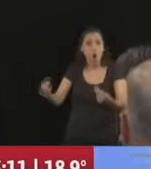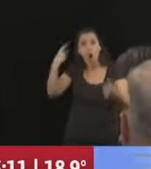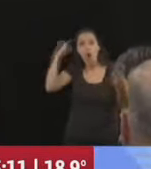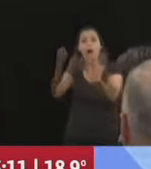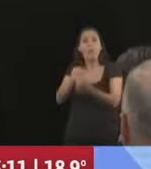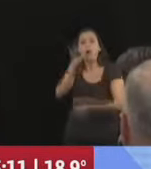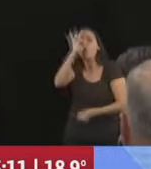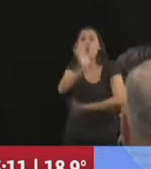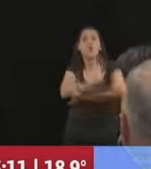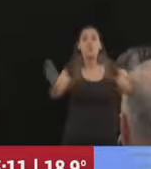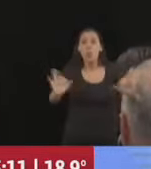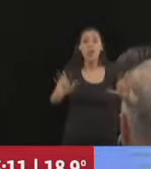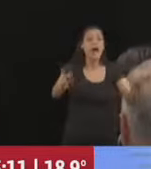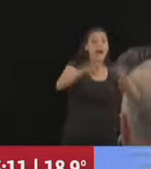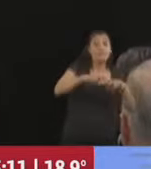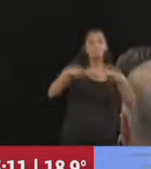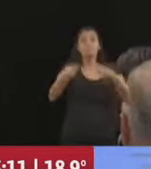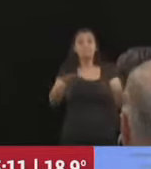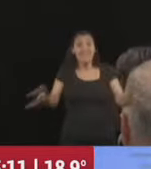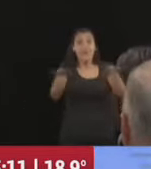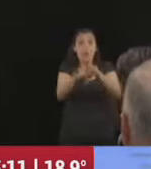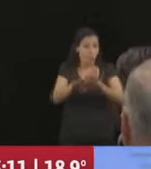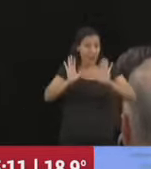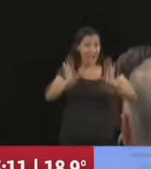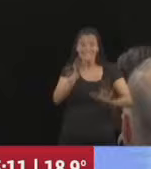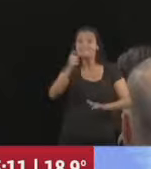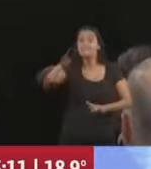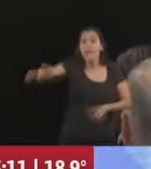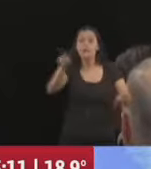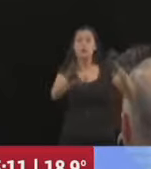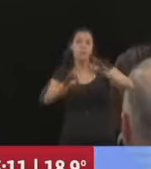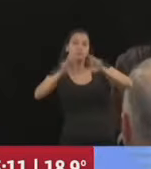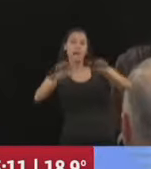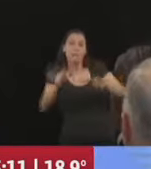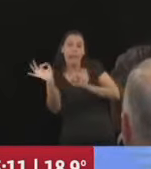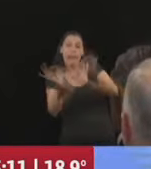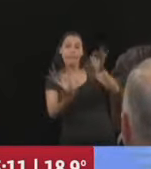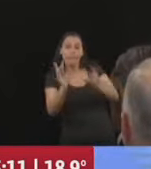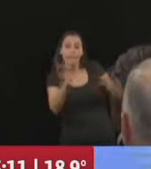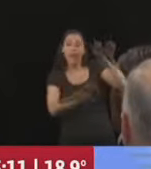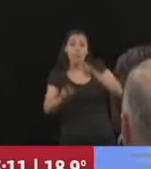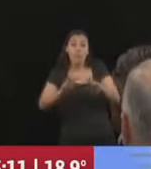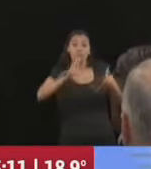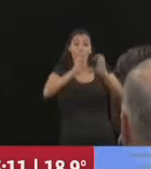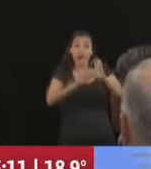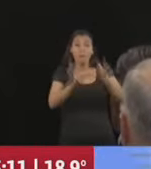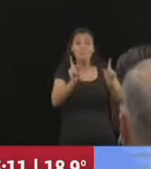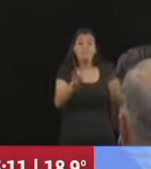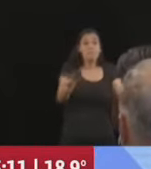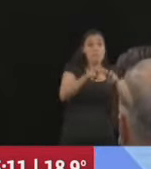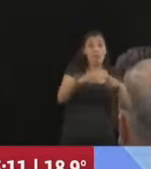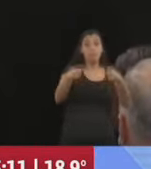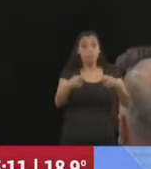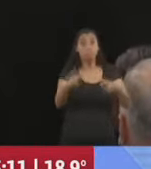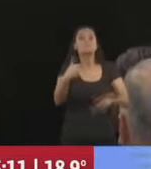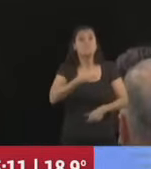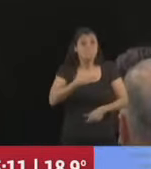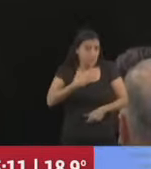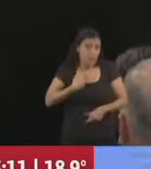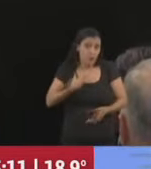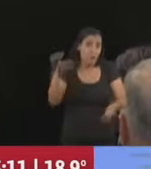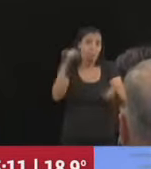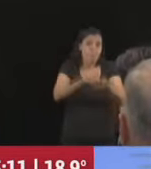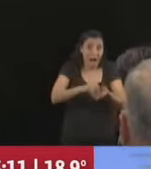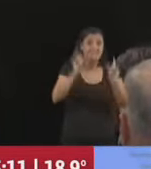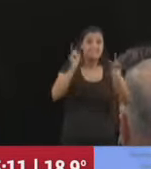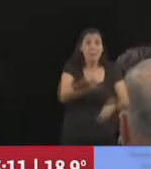decía que le proponíamos compartir un fragmento de lo que dijo el presidente Milei después de que usted lo saludara en esa foto que recién compartíamos cuando habló en este foro, precisamente hablando